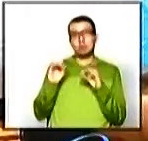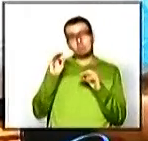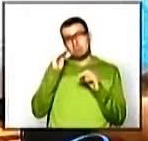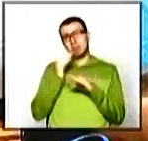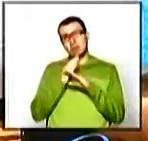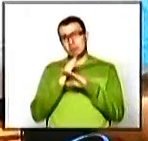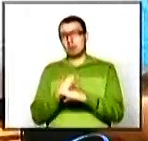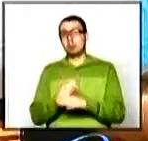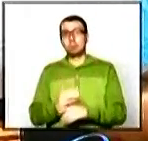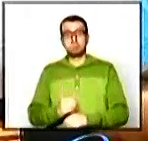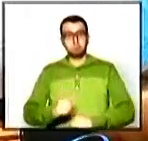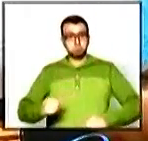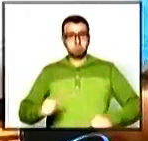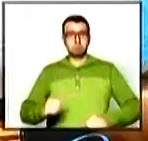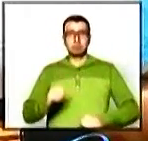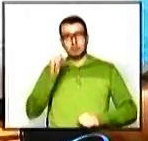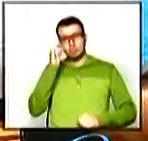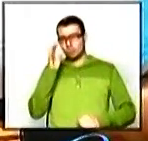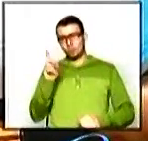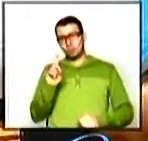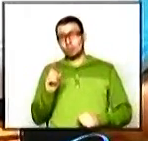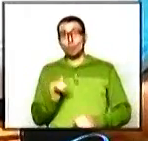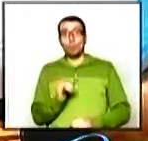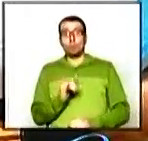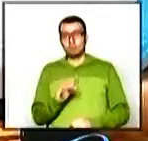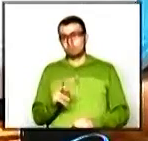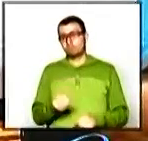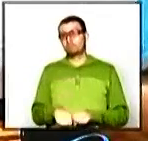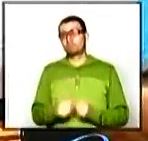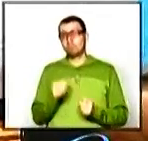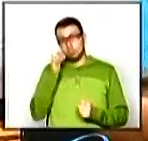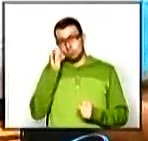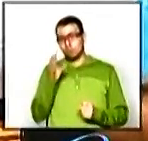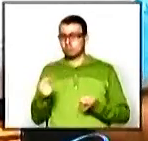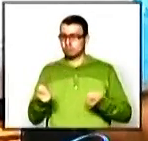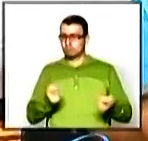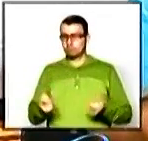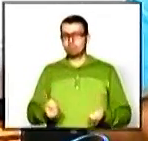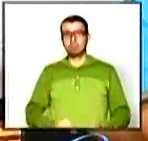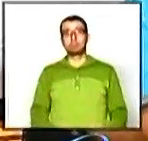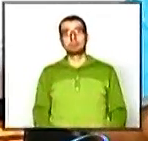así reducir el riesgo de fractura. Inhala, exhala.